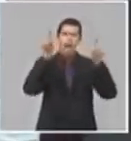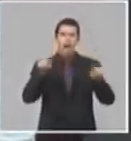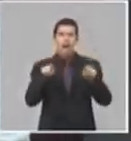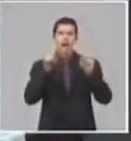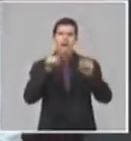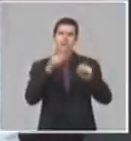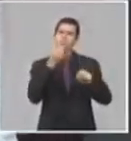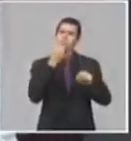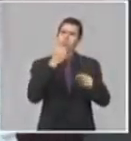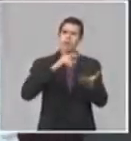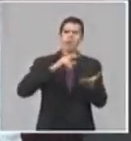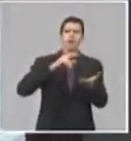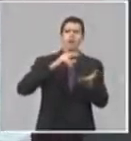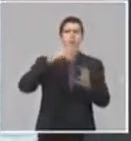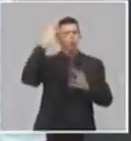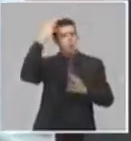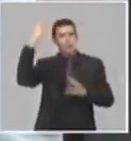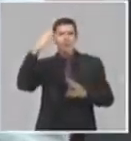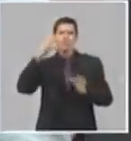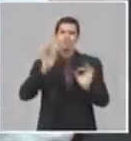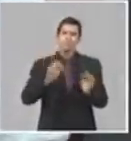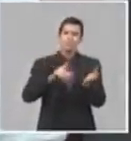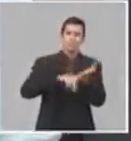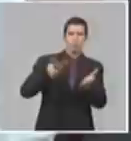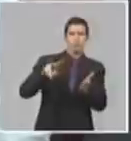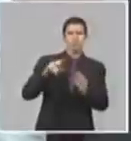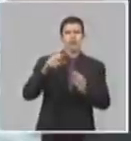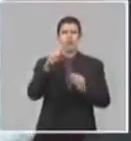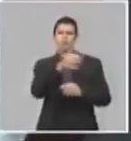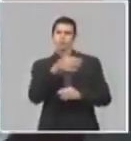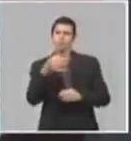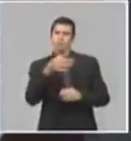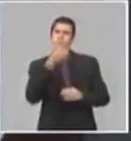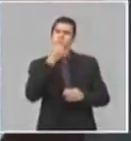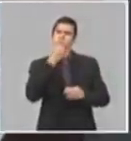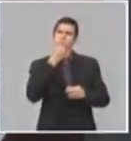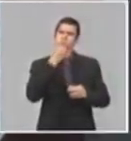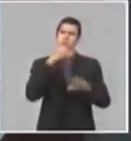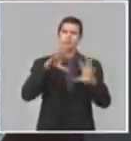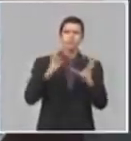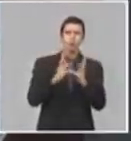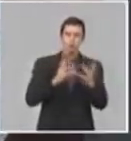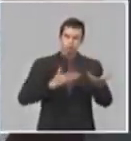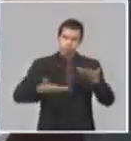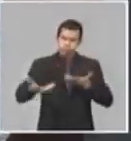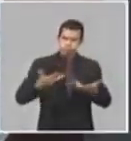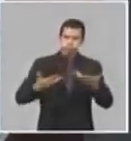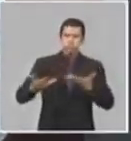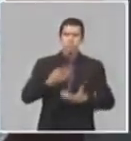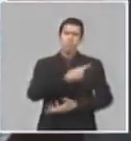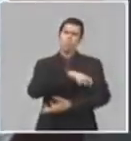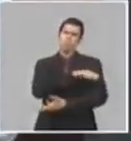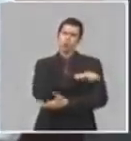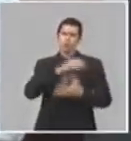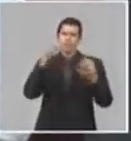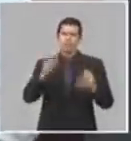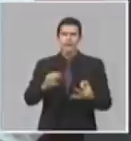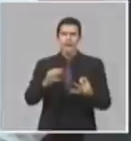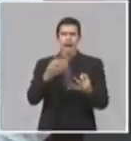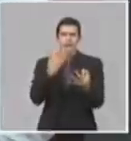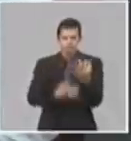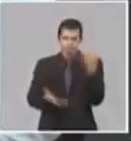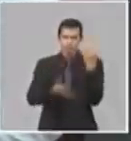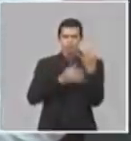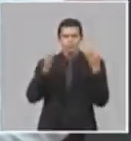a las manipulaciones mediáticas que van a tratar de imponer nuestros adversarios. Ahora mismo, en